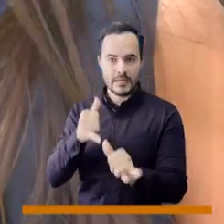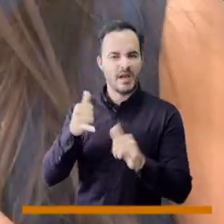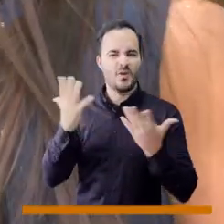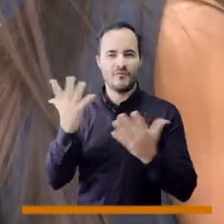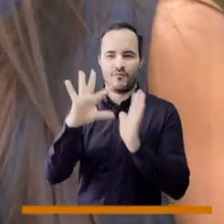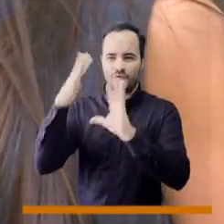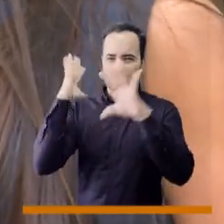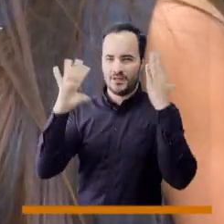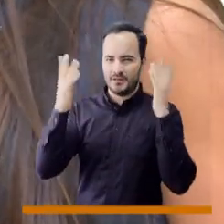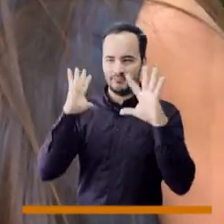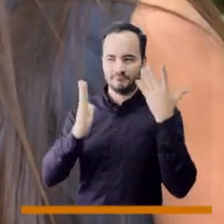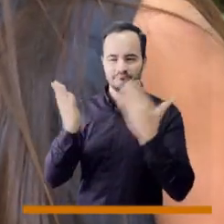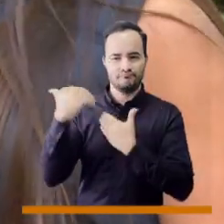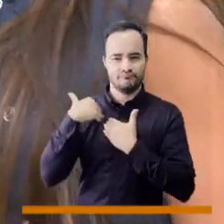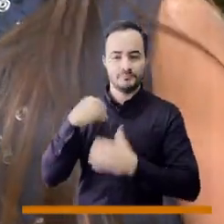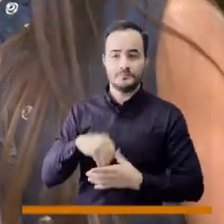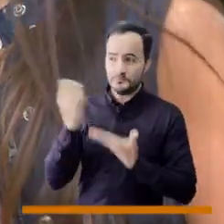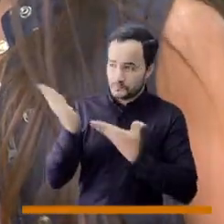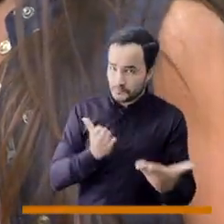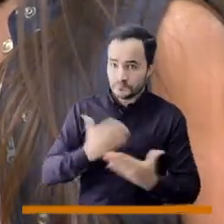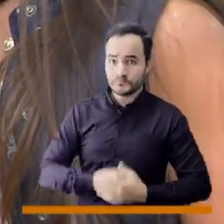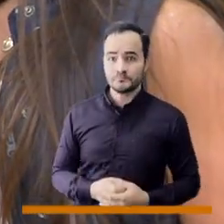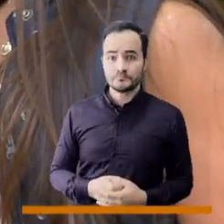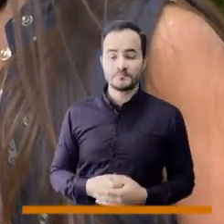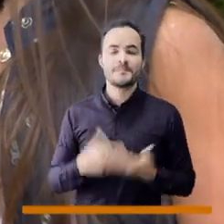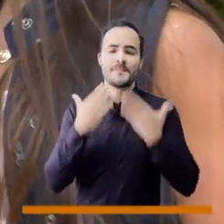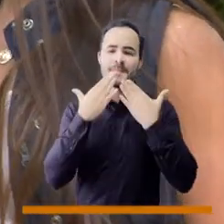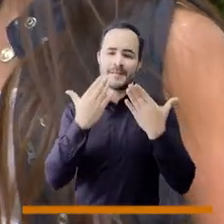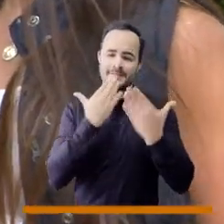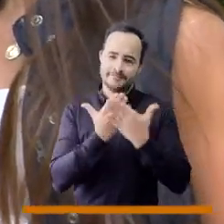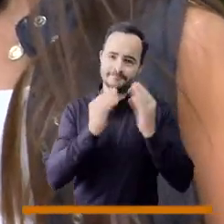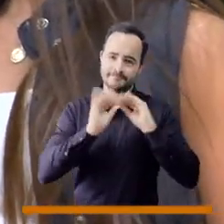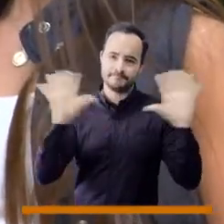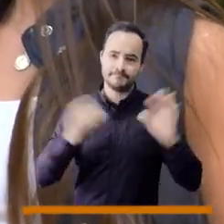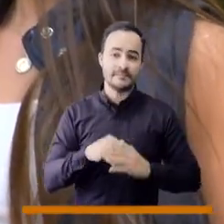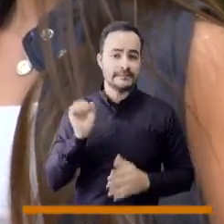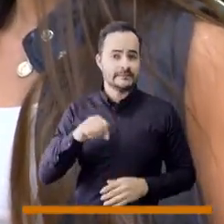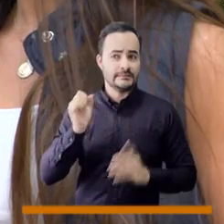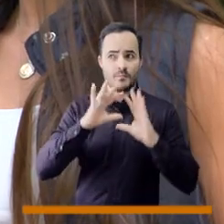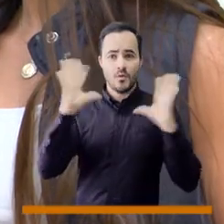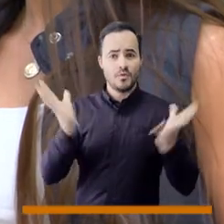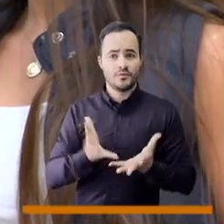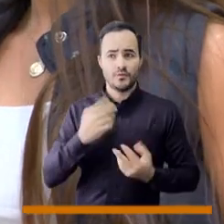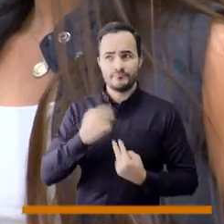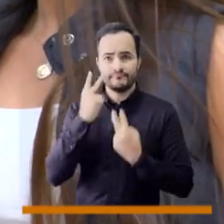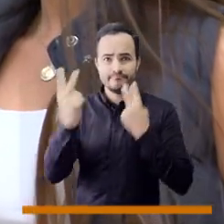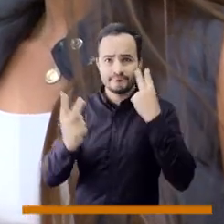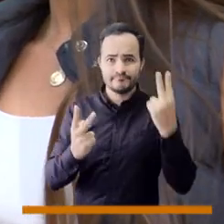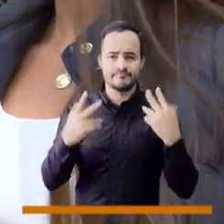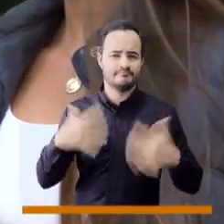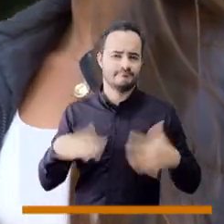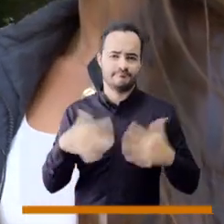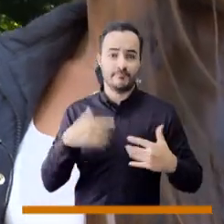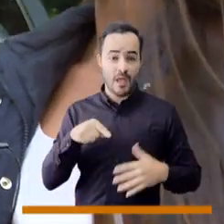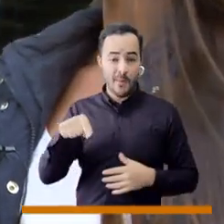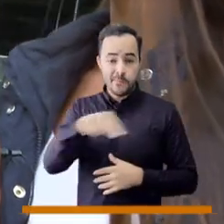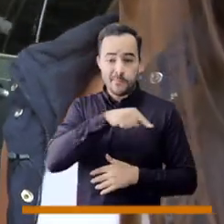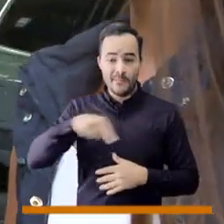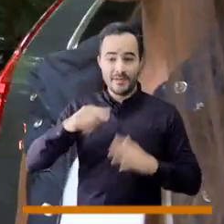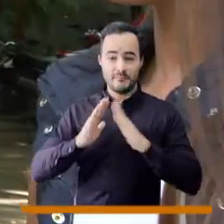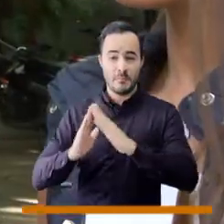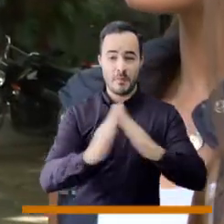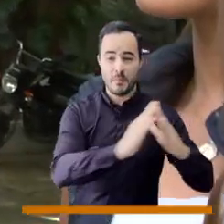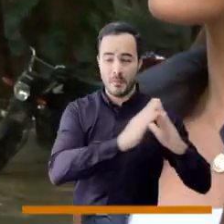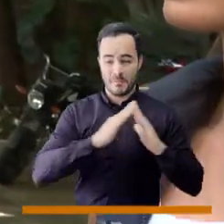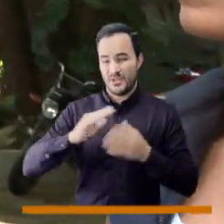forestal. Bienvenido Mauricio y cuéntanos más acerca de esto. Muy buenos días, sí, claro. Mira, es una tendencia mundial como estrategia para